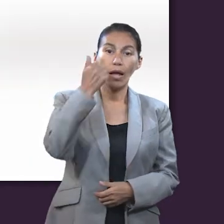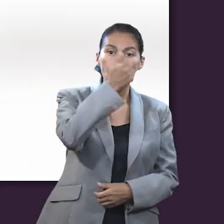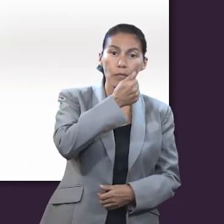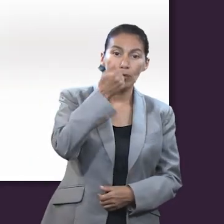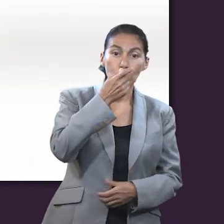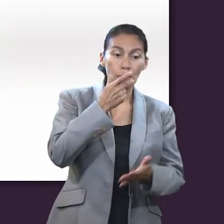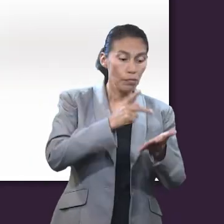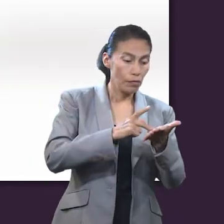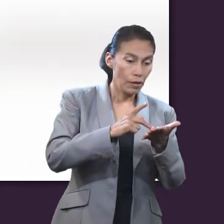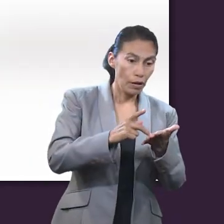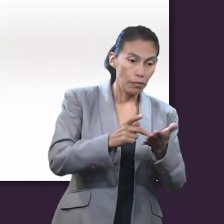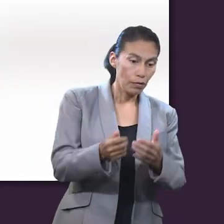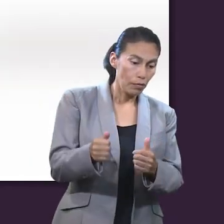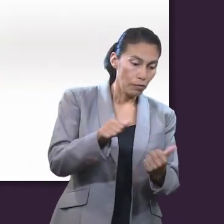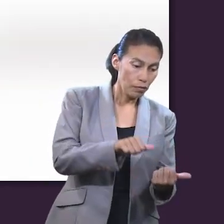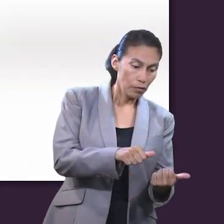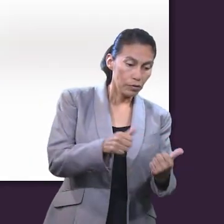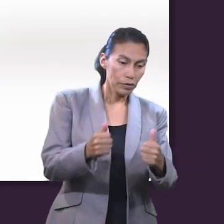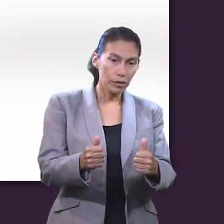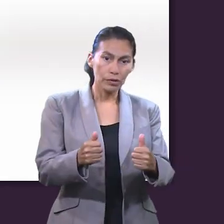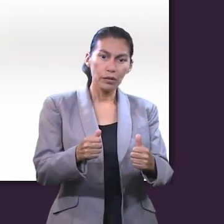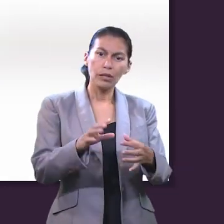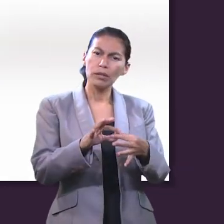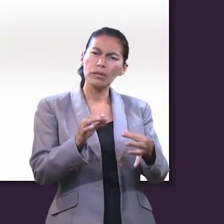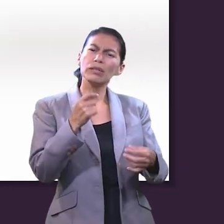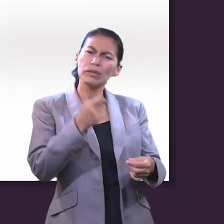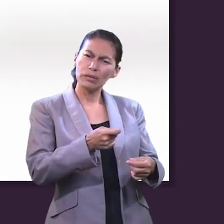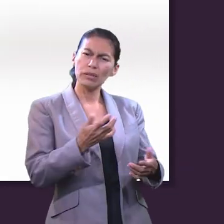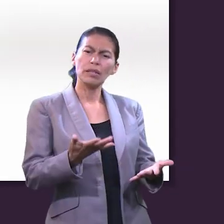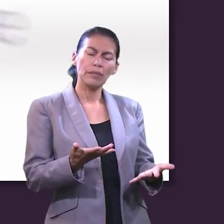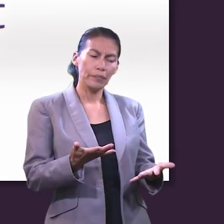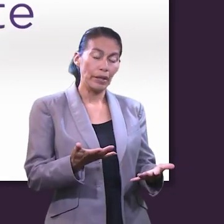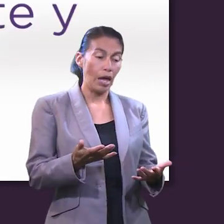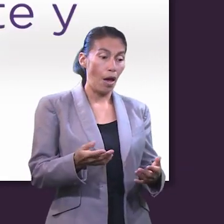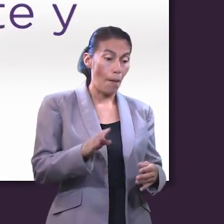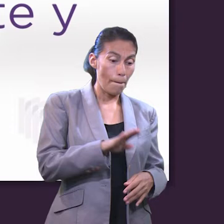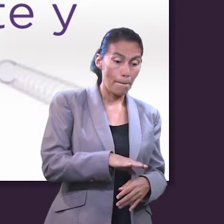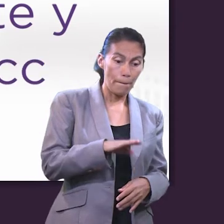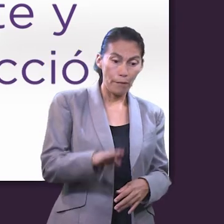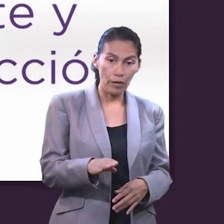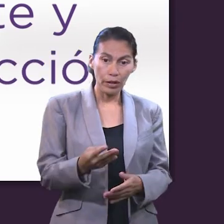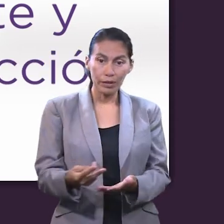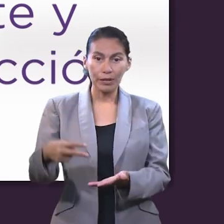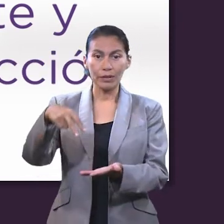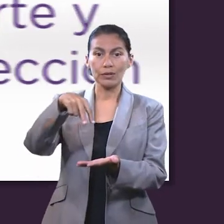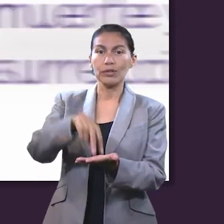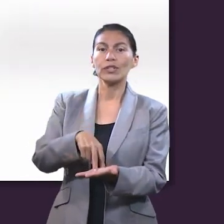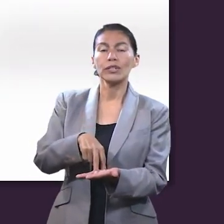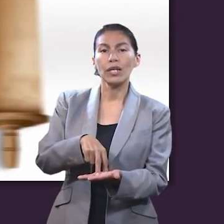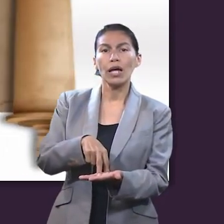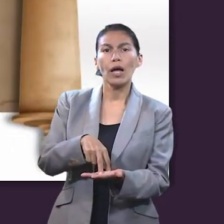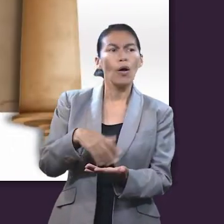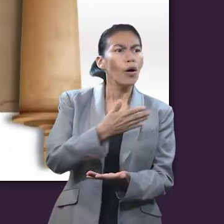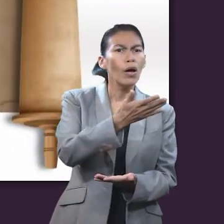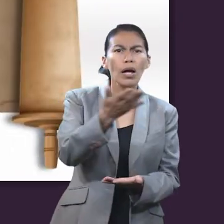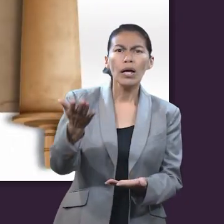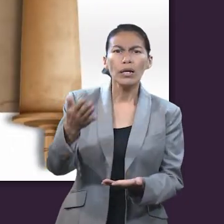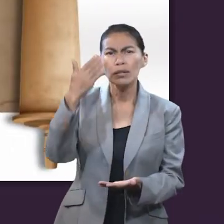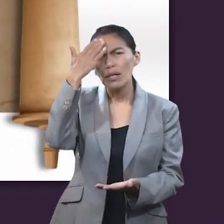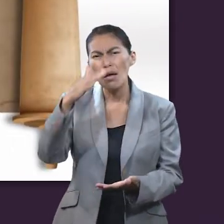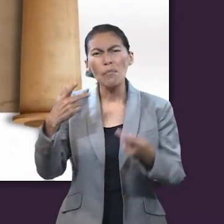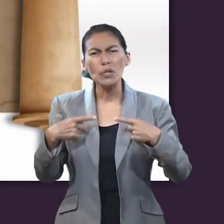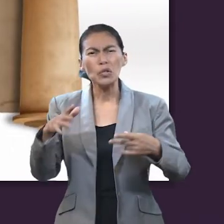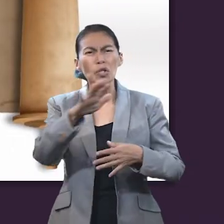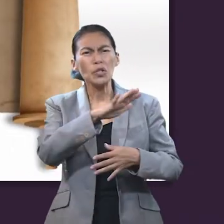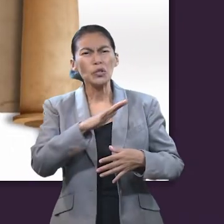El apóstol Pablo explica el significado del bautismo en términos de muerte y resurrección. ¿O no sabéis que